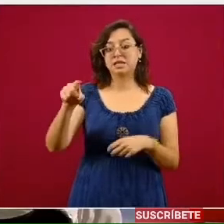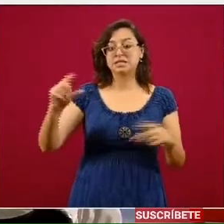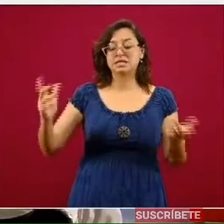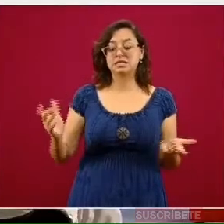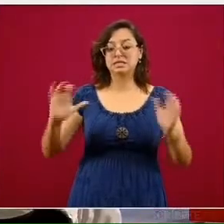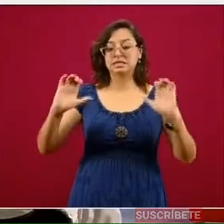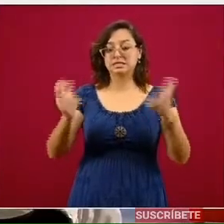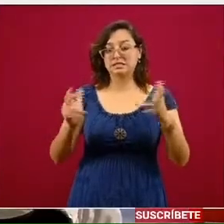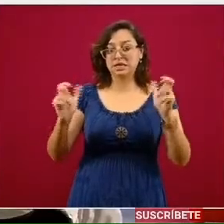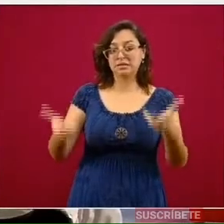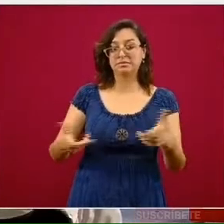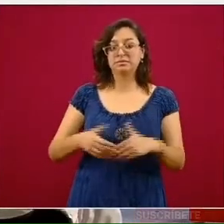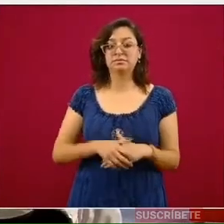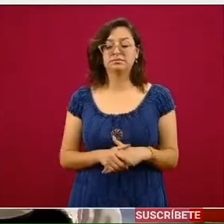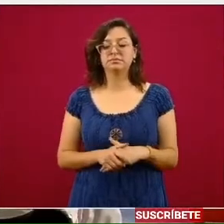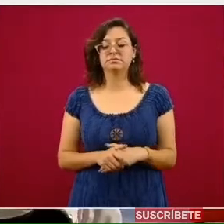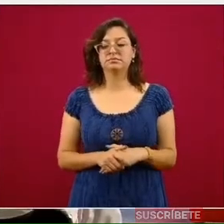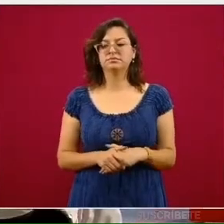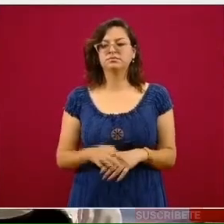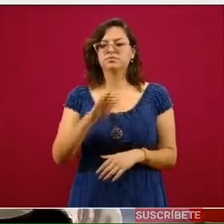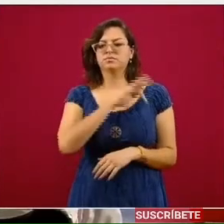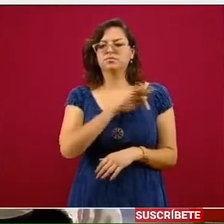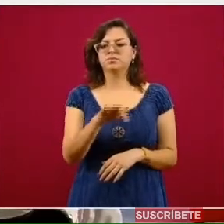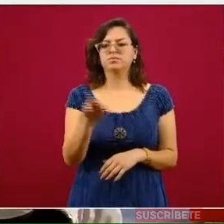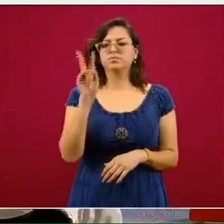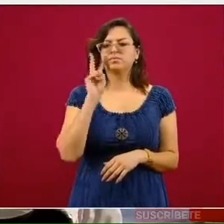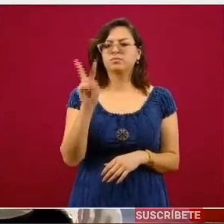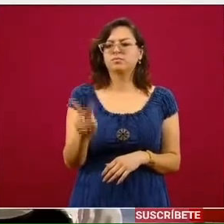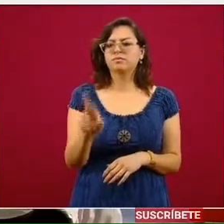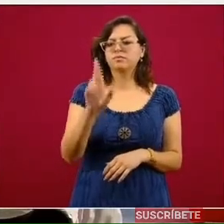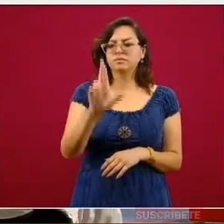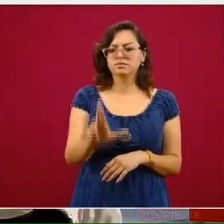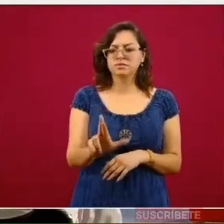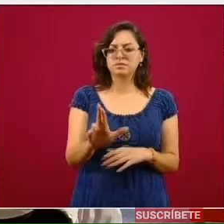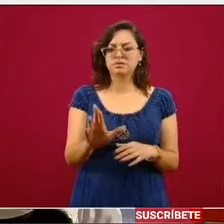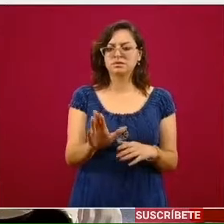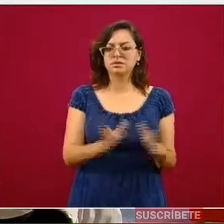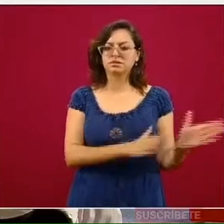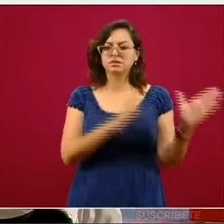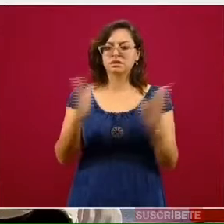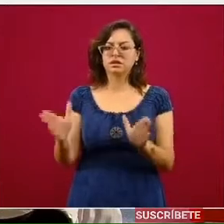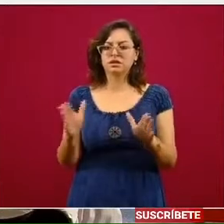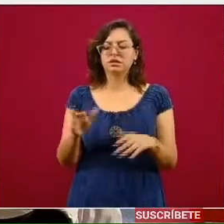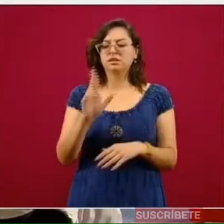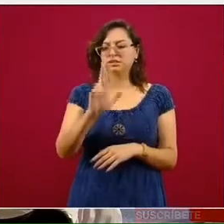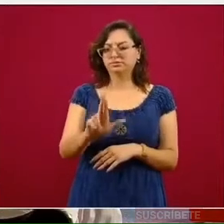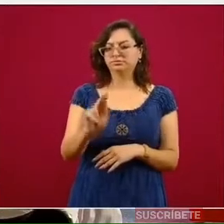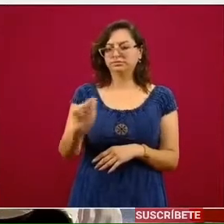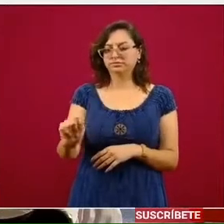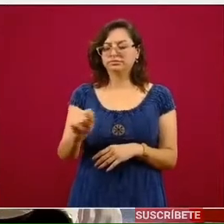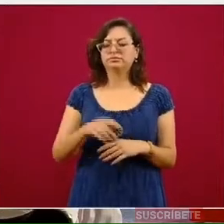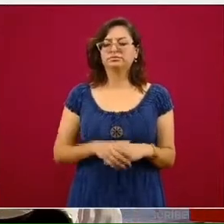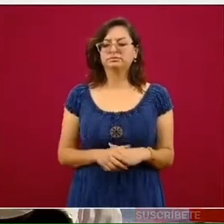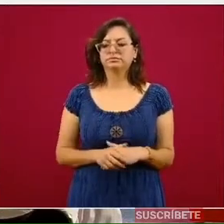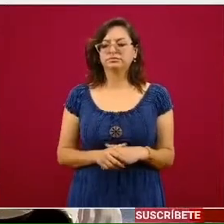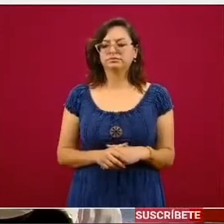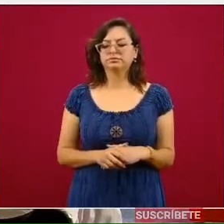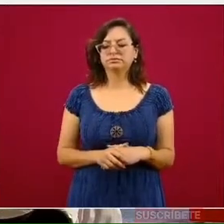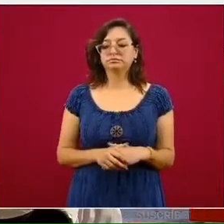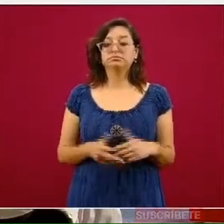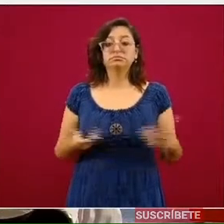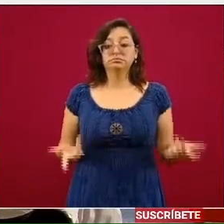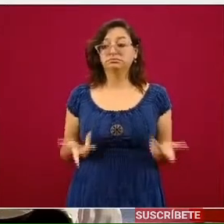En general, podemos ver la R en la gráfica siguiente y vemos cómo la